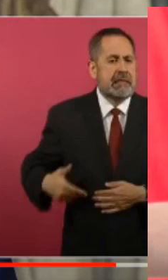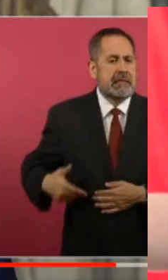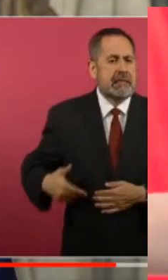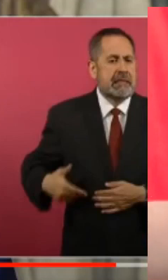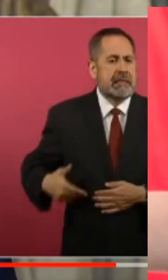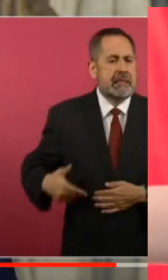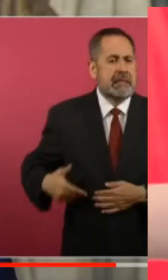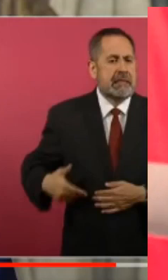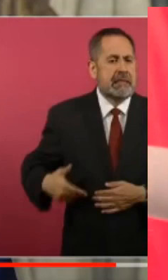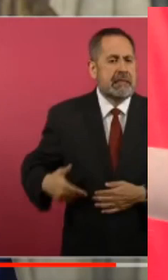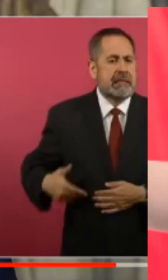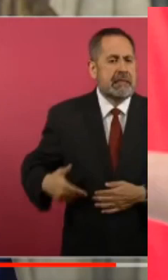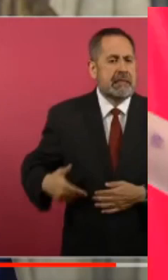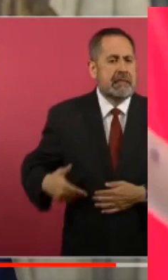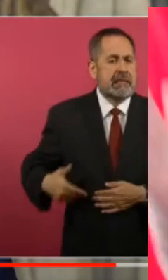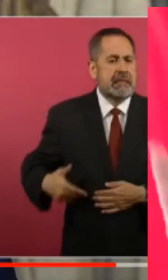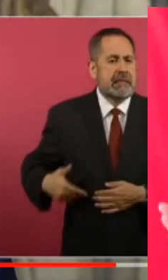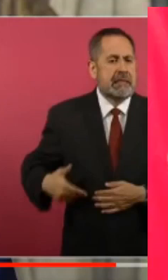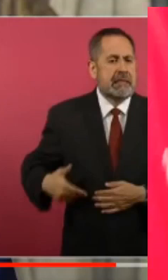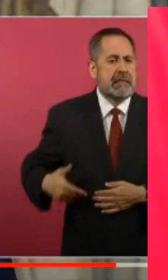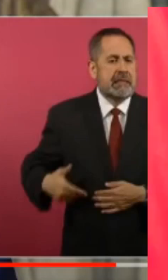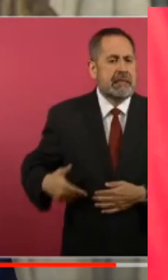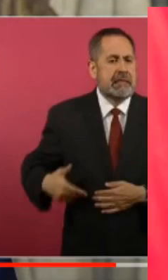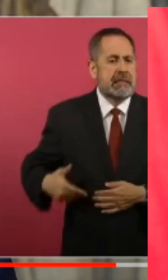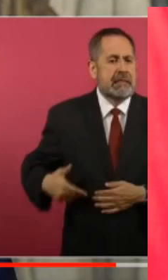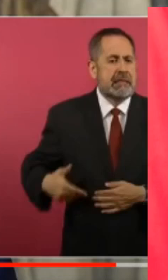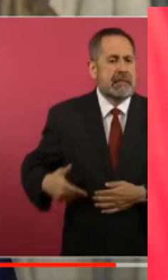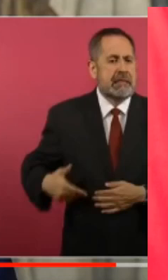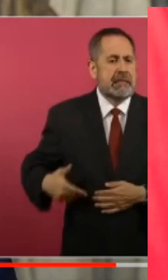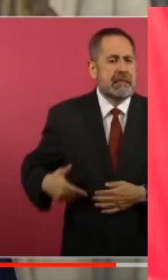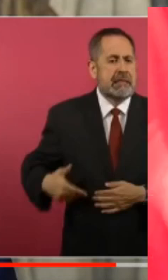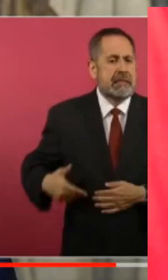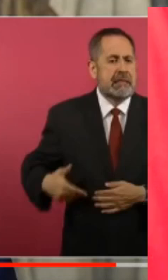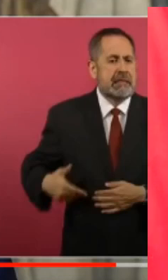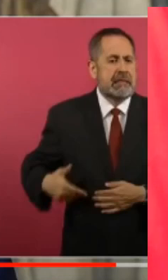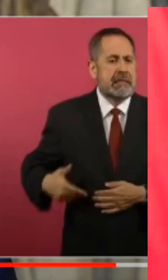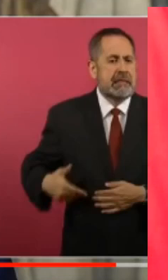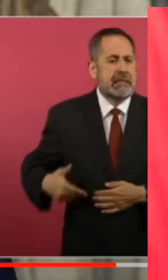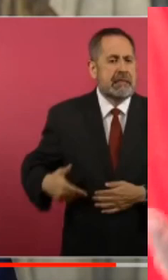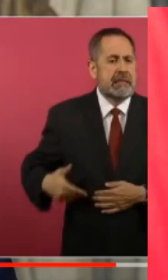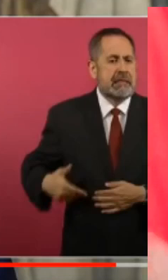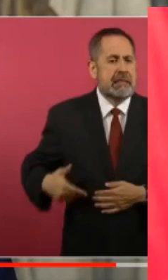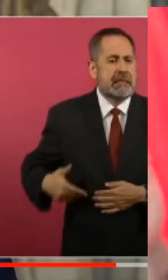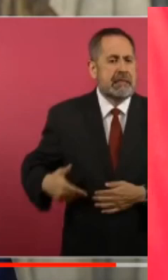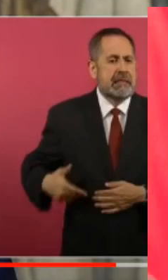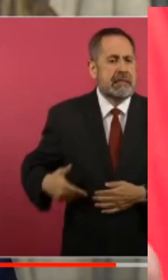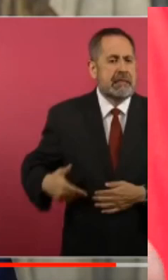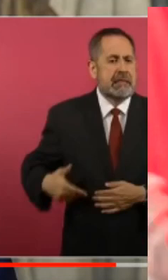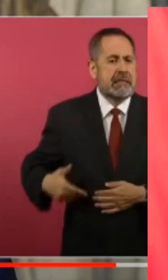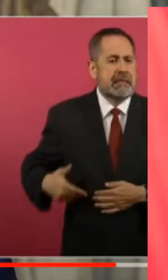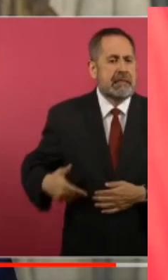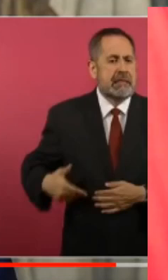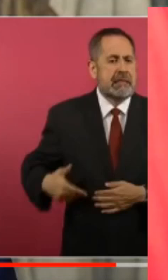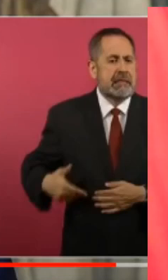medio pie en la política. Según Benito Juárez, yo ya que vivo en la justa medianía, Ya tengo medio pie dentro de la política,